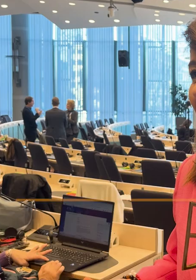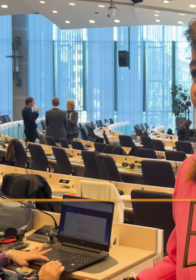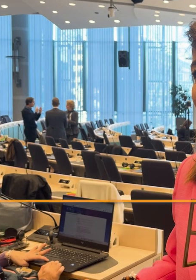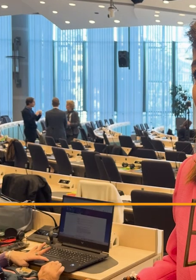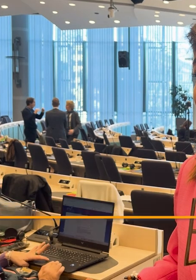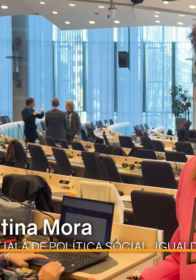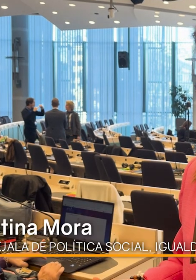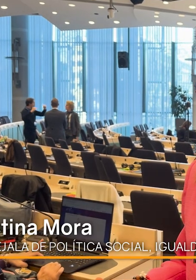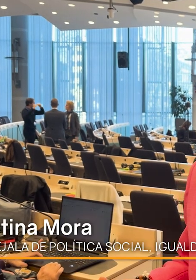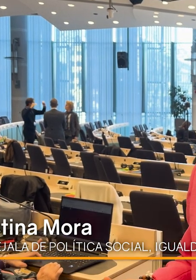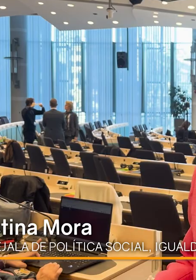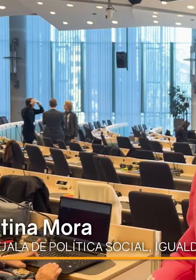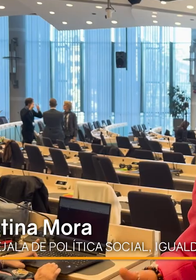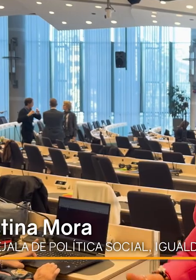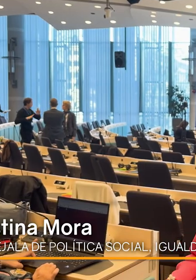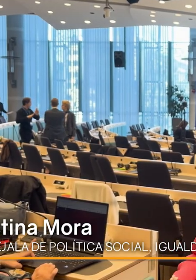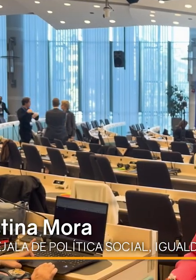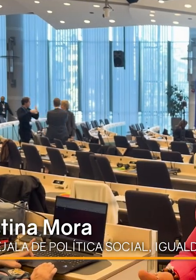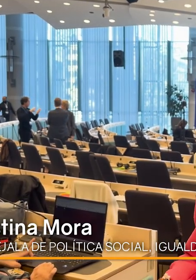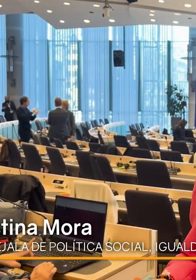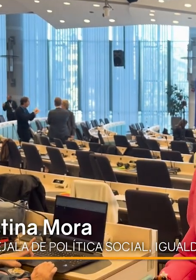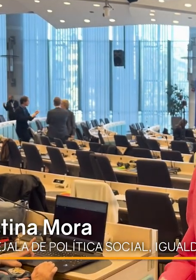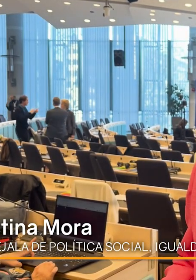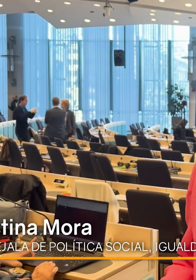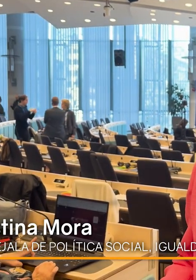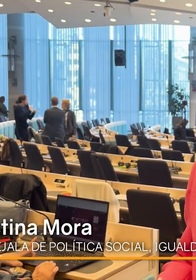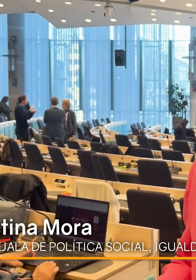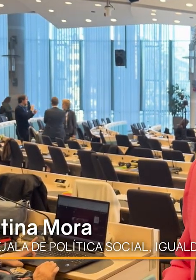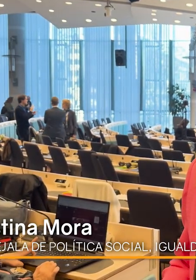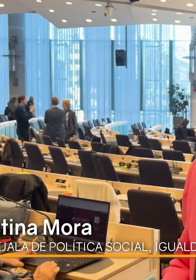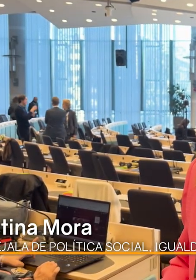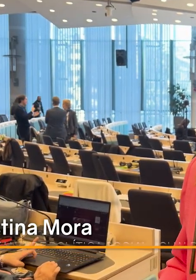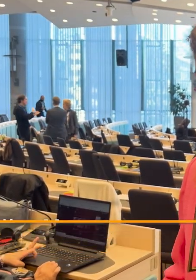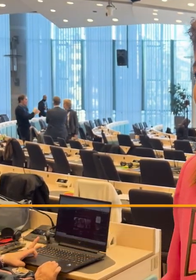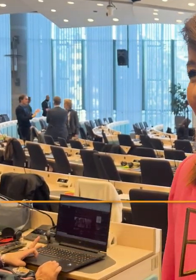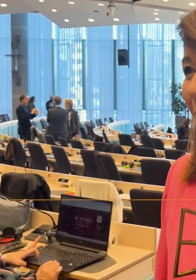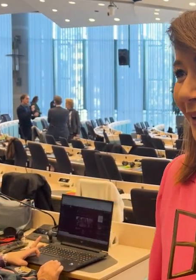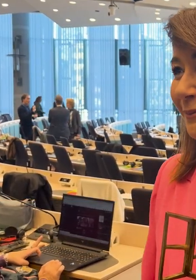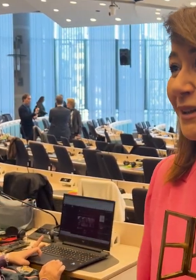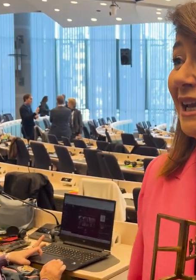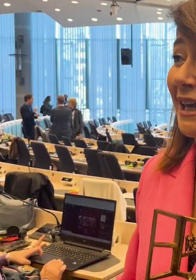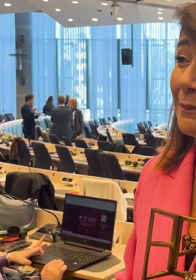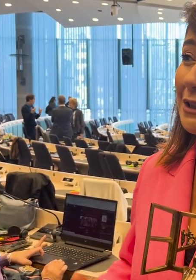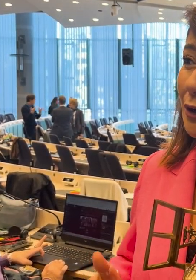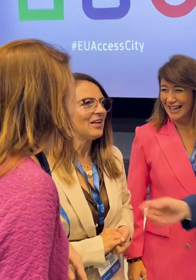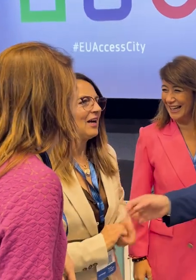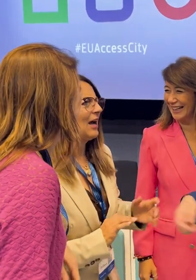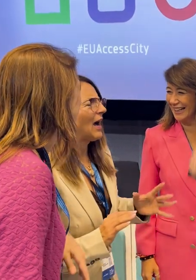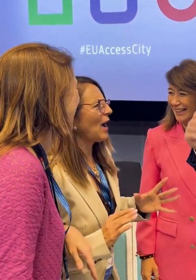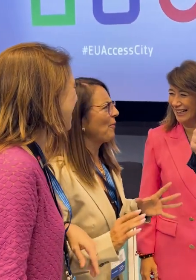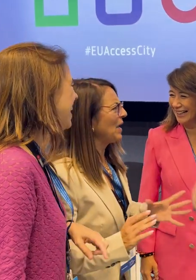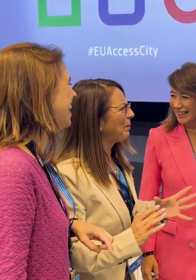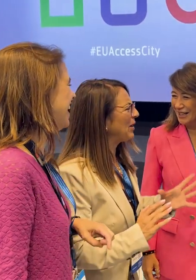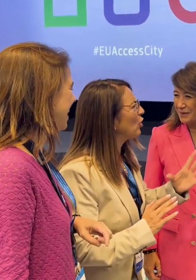más candidaturas se han presentado en los últimos 10. Cartagena ya es un referente en accesibilidad en la Unión Europea. Y además, lo que han